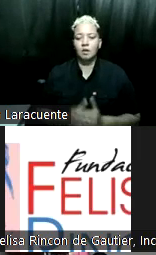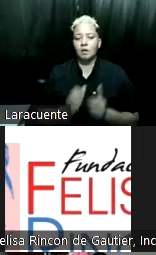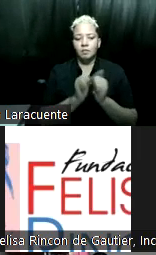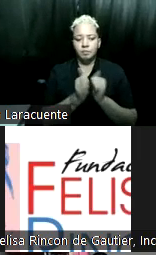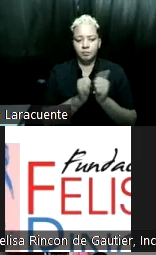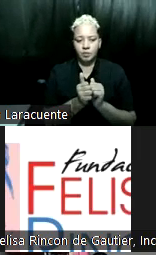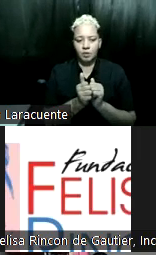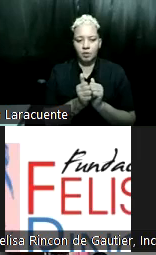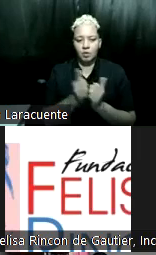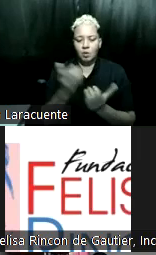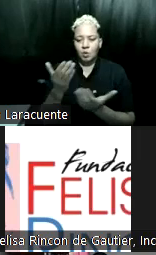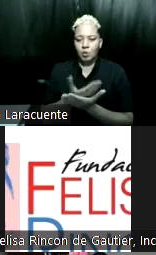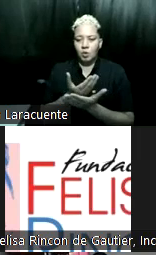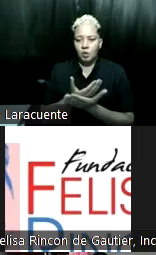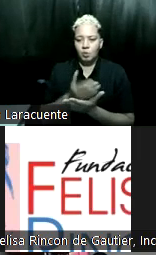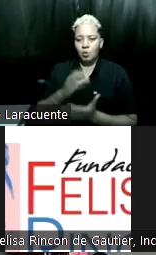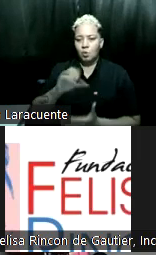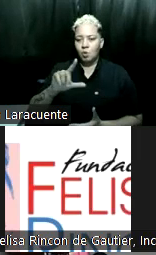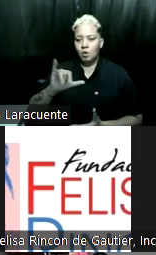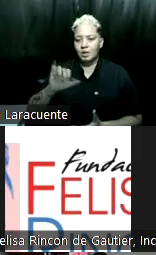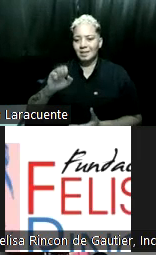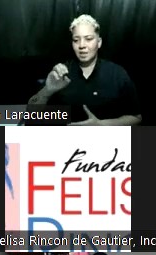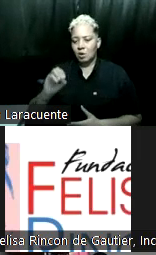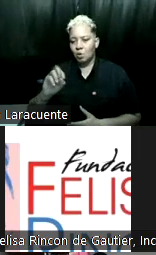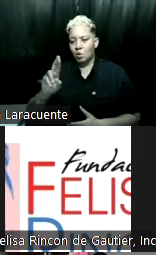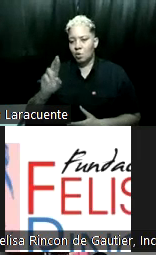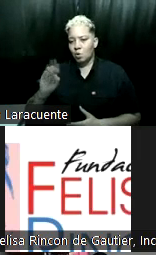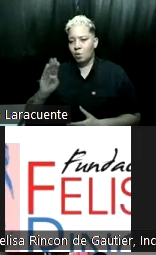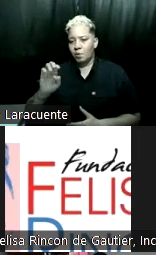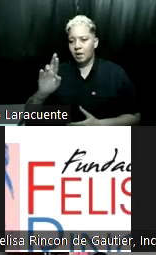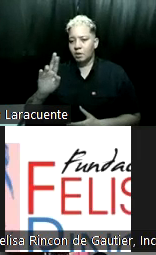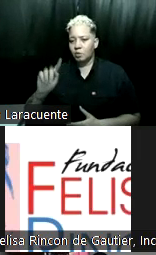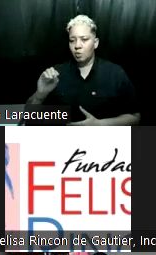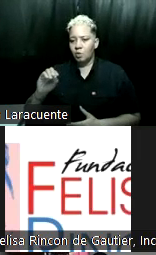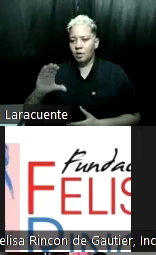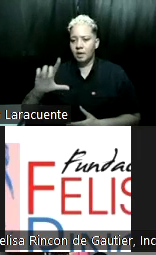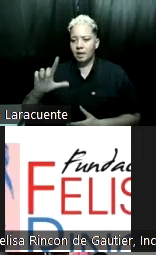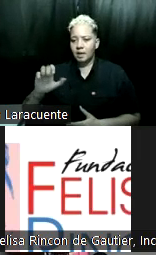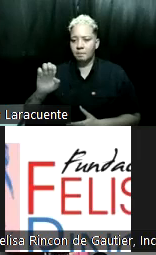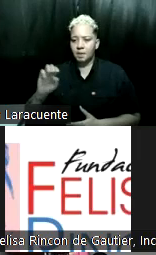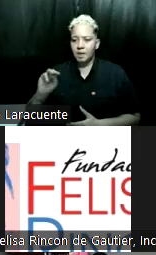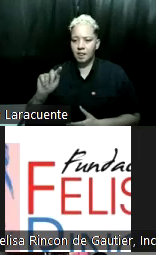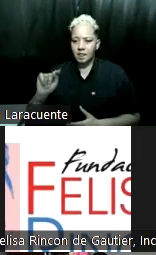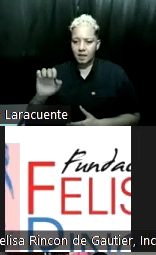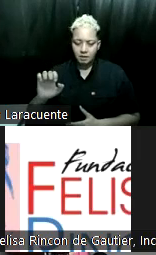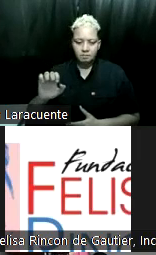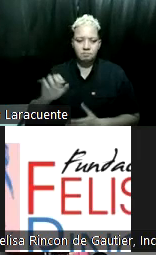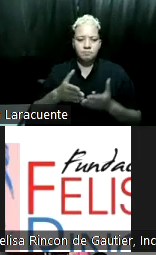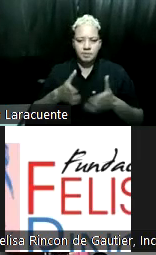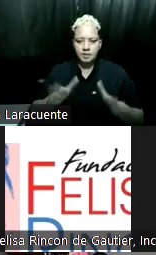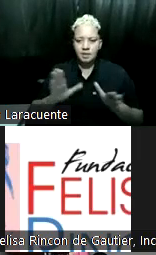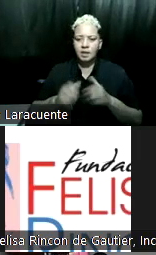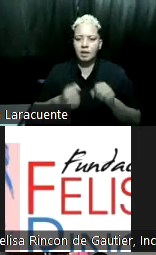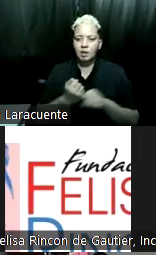el nuevo Coliseo Roberto Clemente de San Juan, inaugurado el año anterior, específicamente en febrero